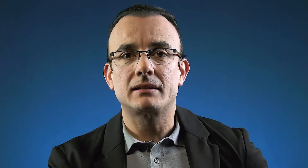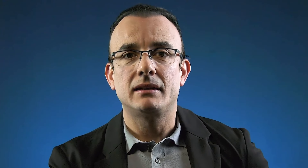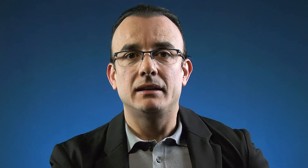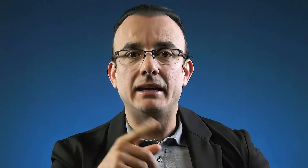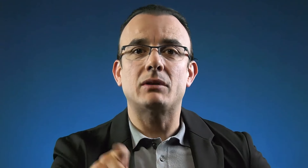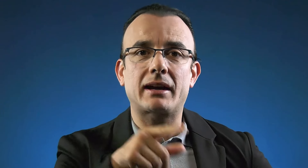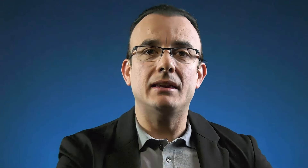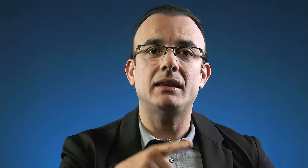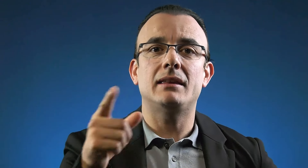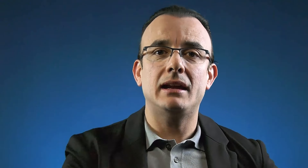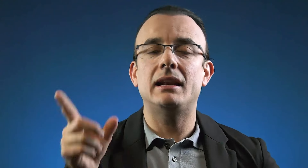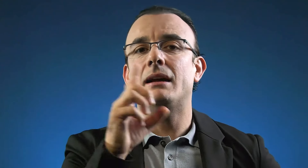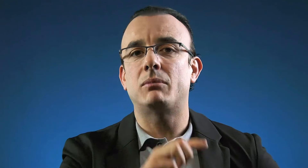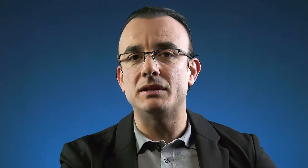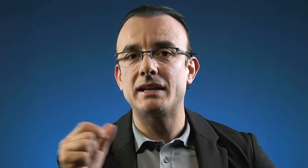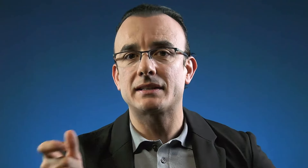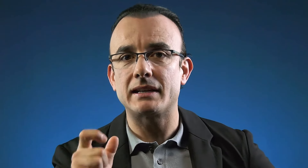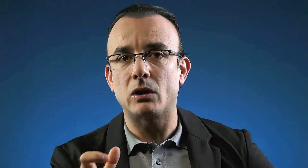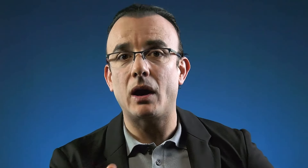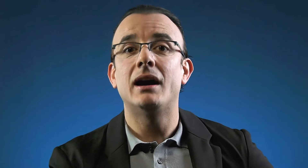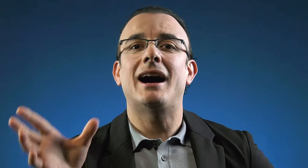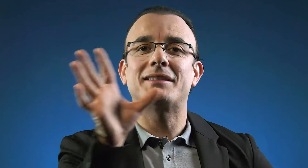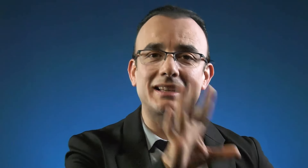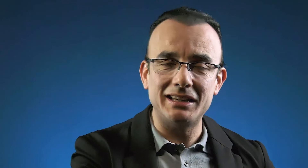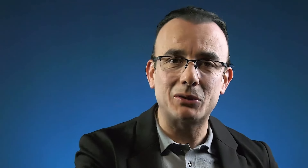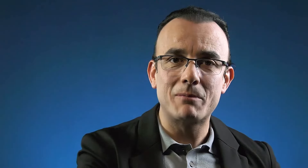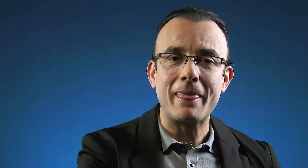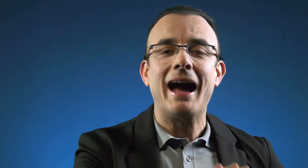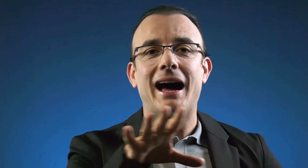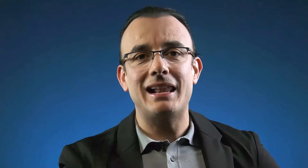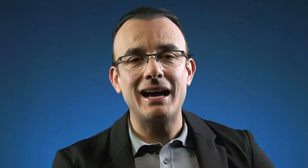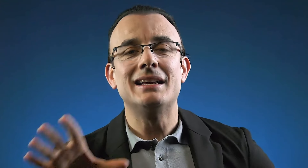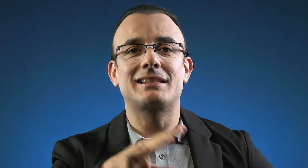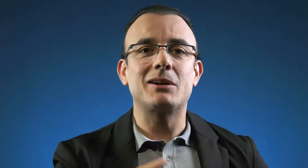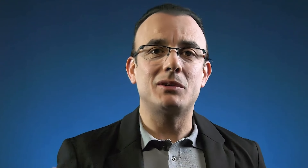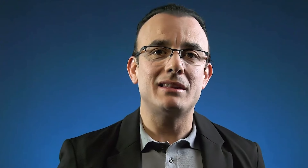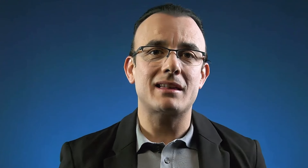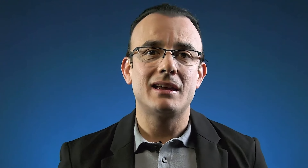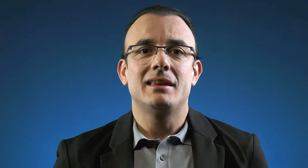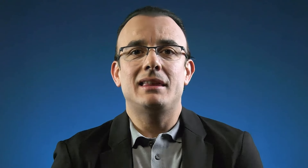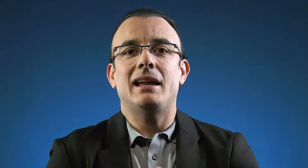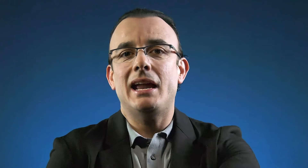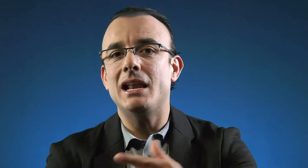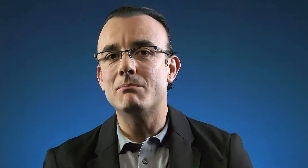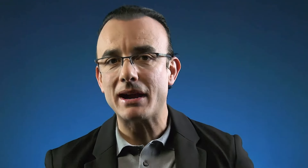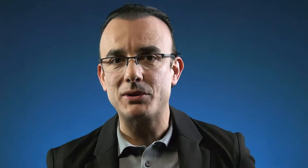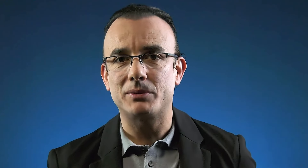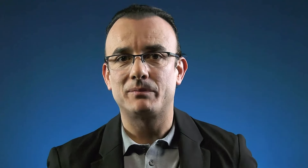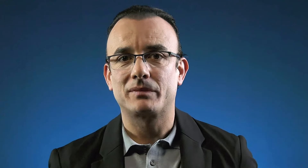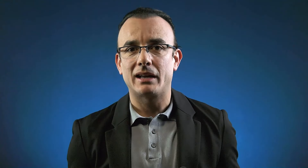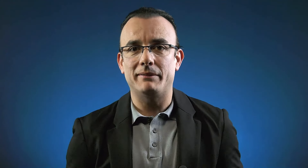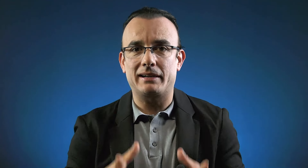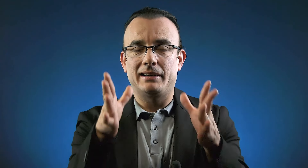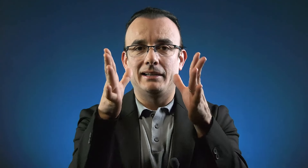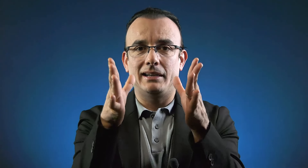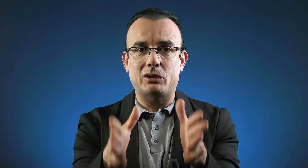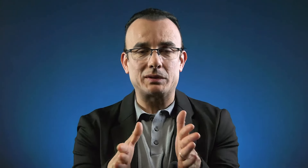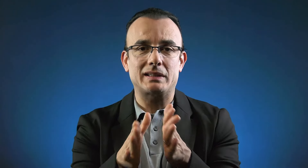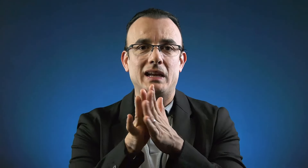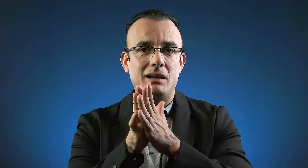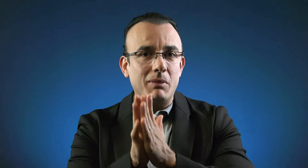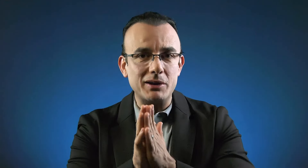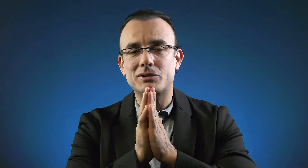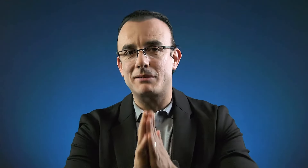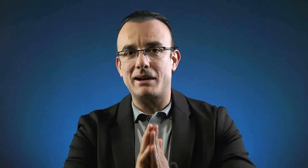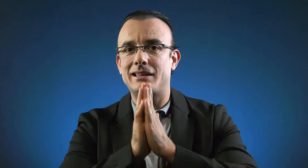Eras era un agente de la Policía de Sinaloa adscrito a la seguridad de El Mayo. A ver,